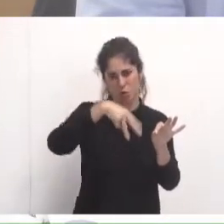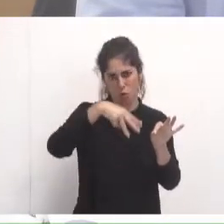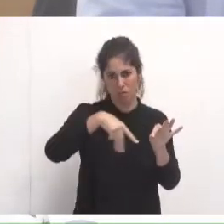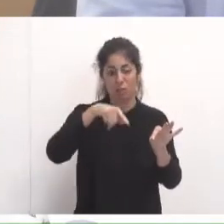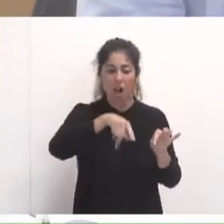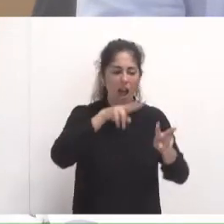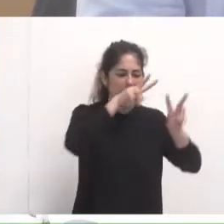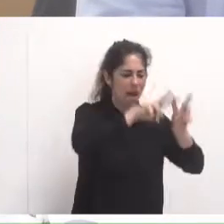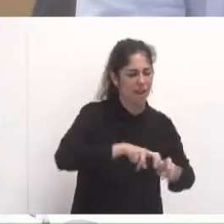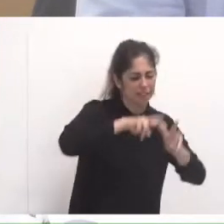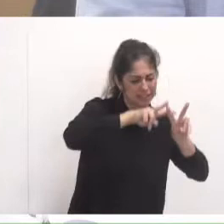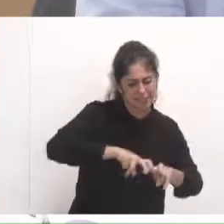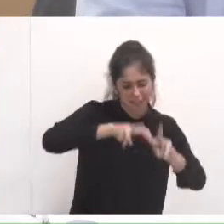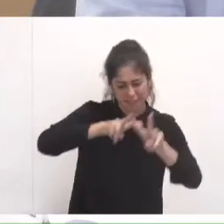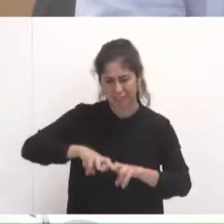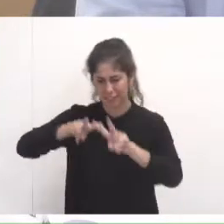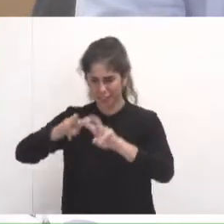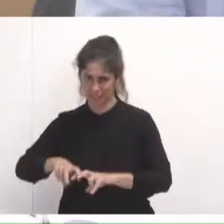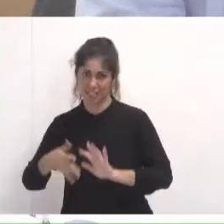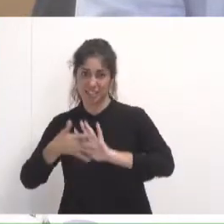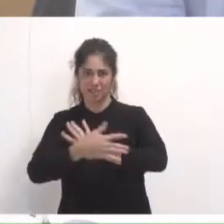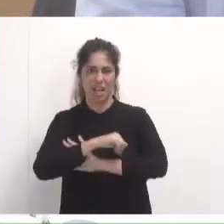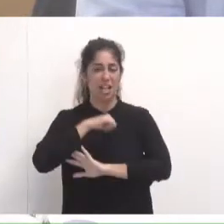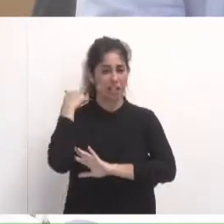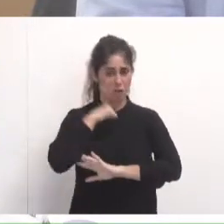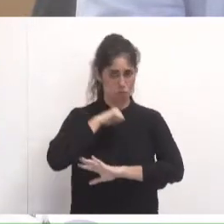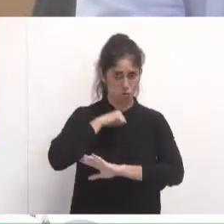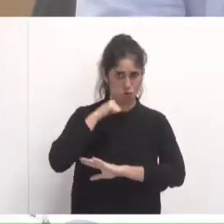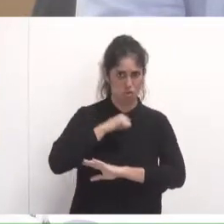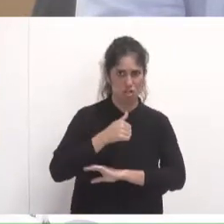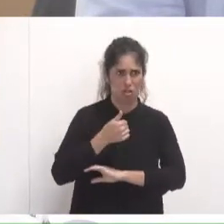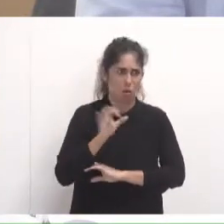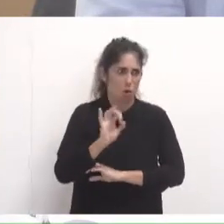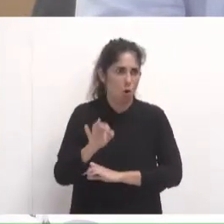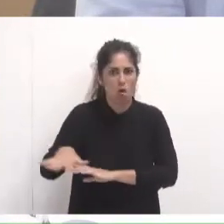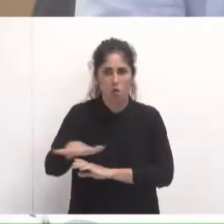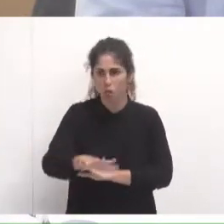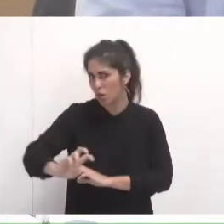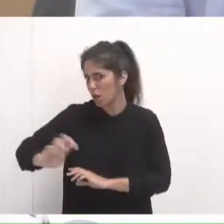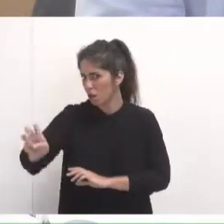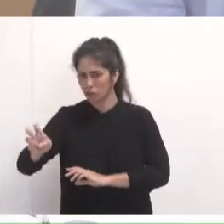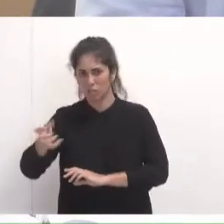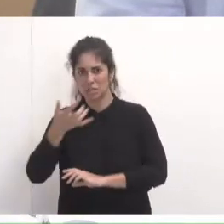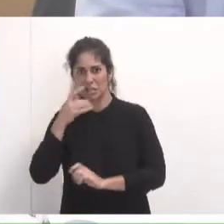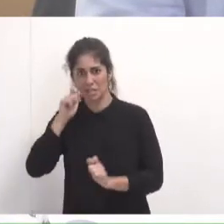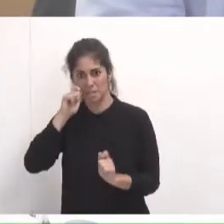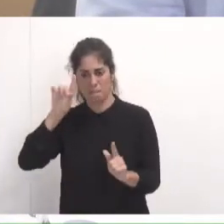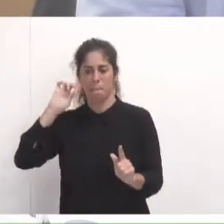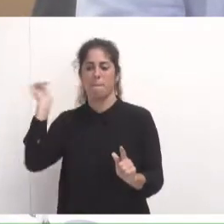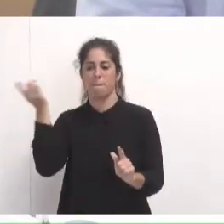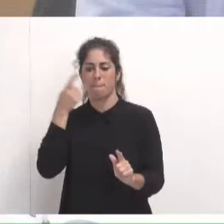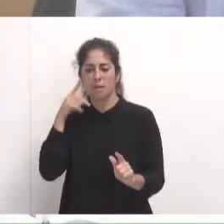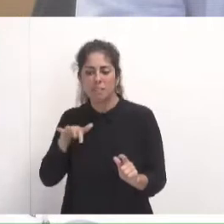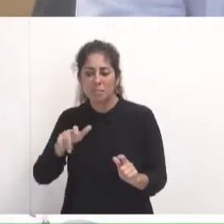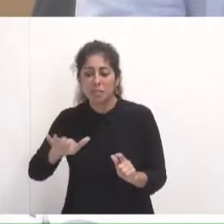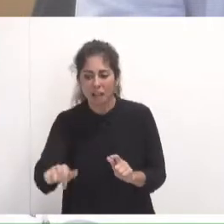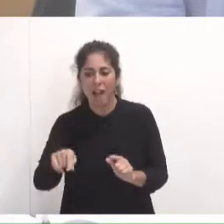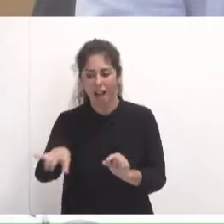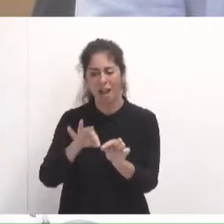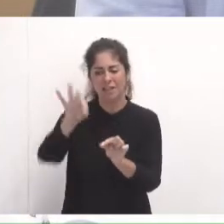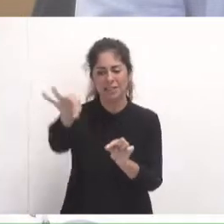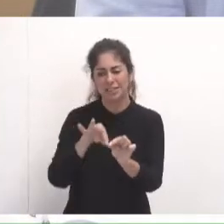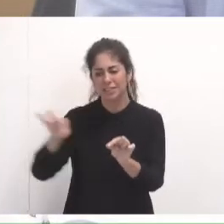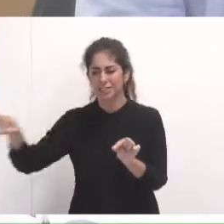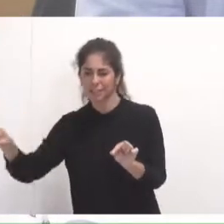hablando de Tacoronte, sino donde haya un foco que se haya determinado, podemos o debemos actuar en un radio de un kilómetro. Por otra